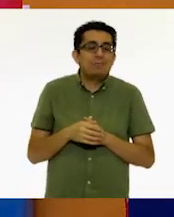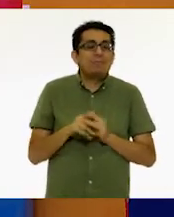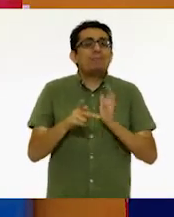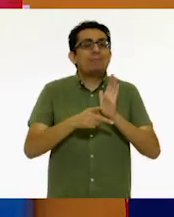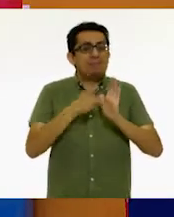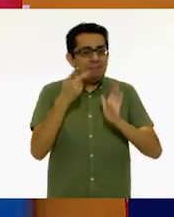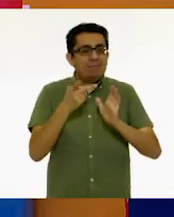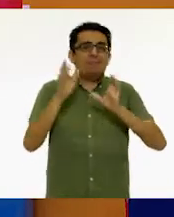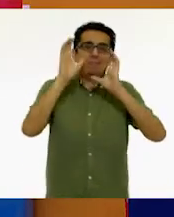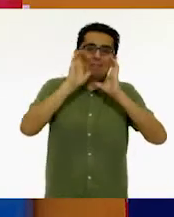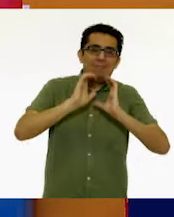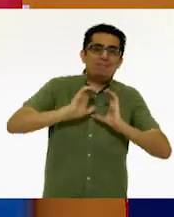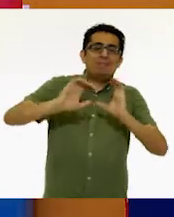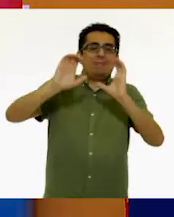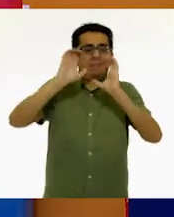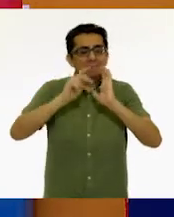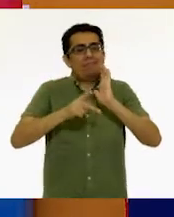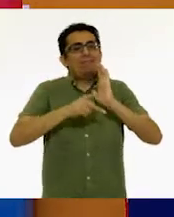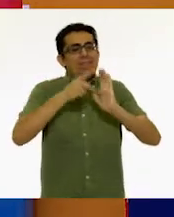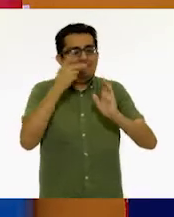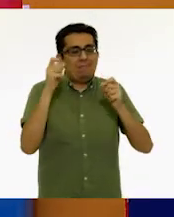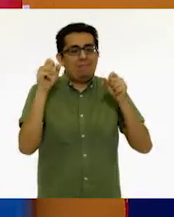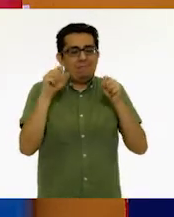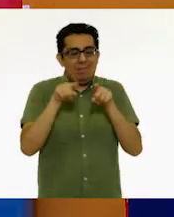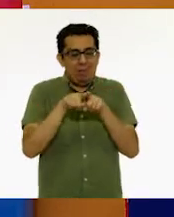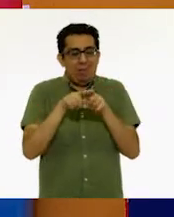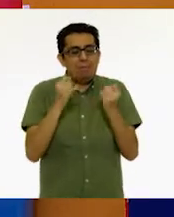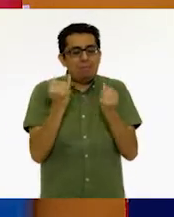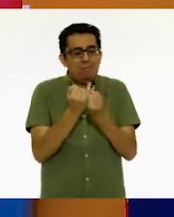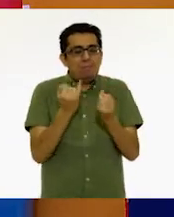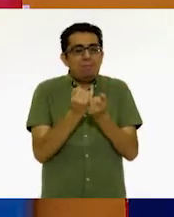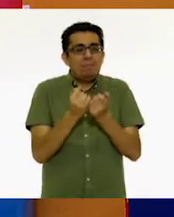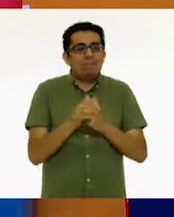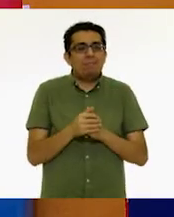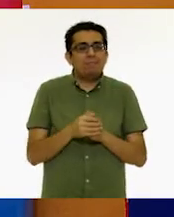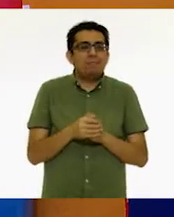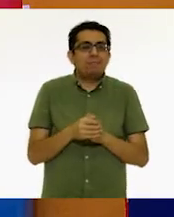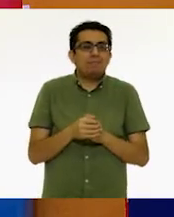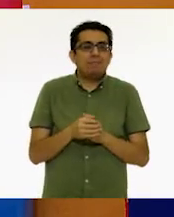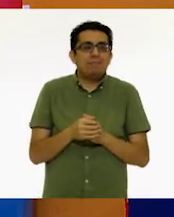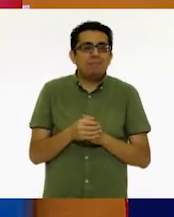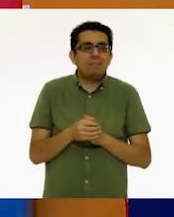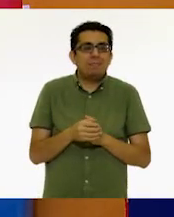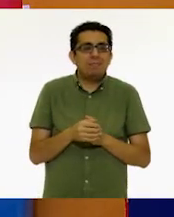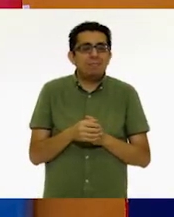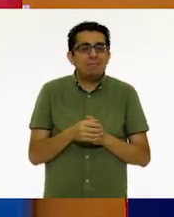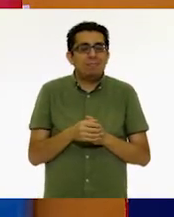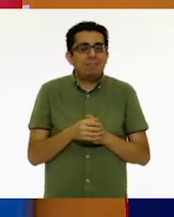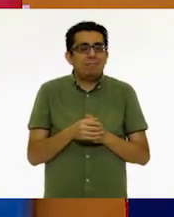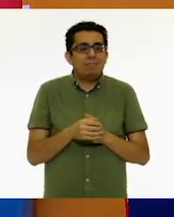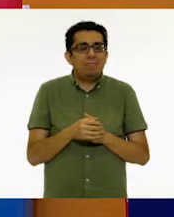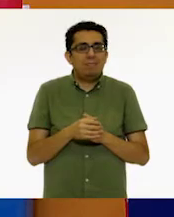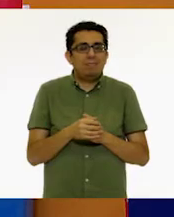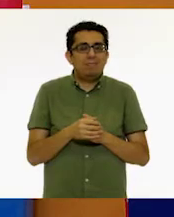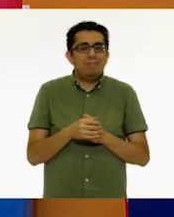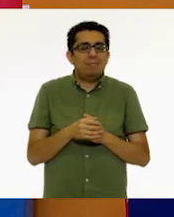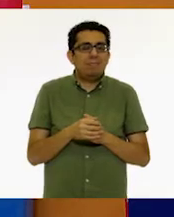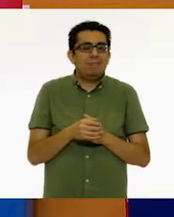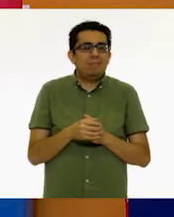repite. Mari di Usha, Mari di Usha, dubididu,